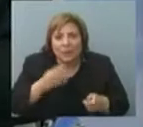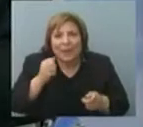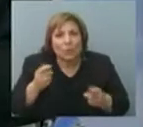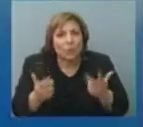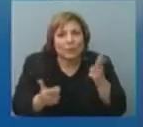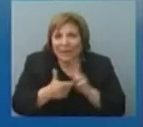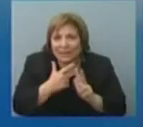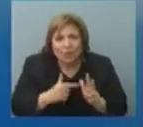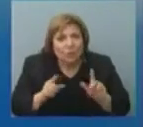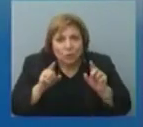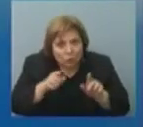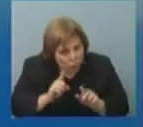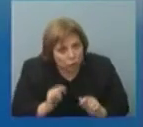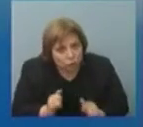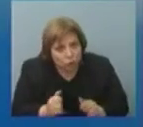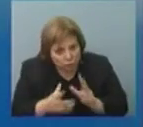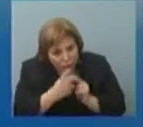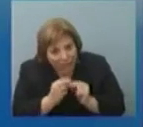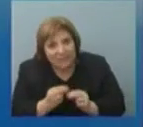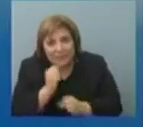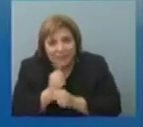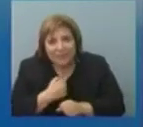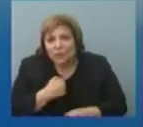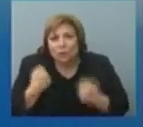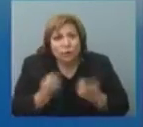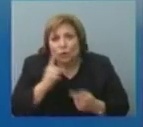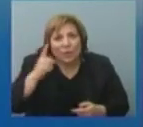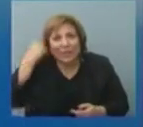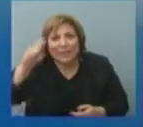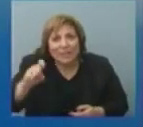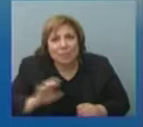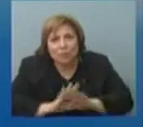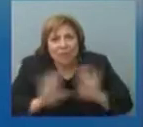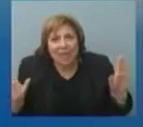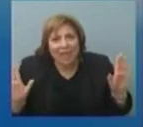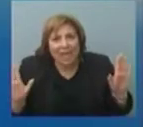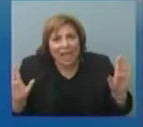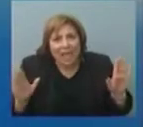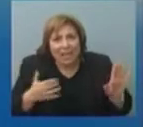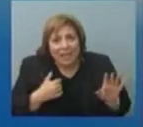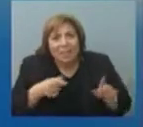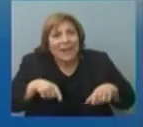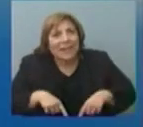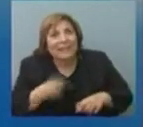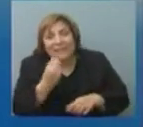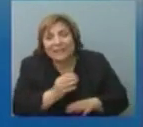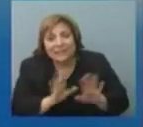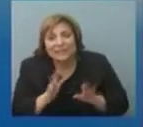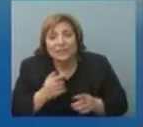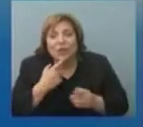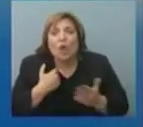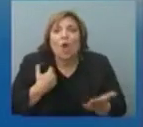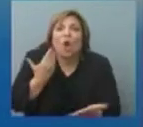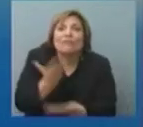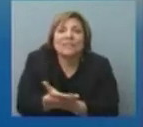no solo eso sino que nosotros no inventamos nada para los candidatos a la intendencia lo que estamos